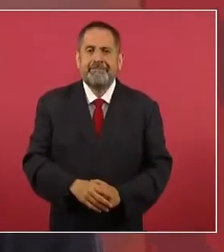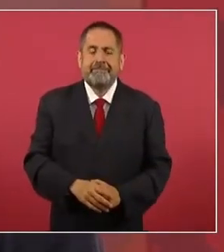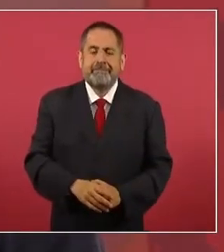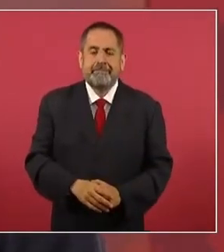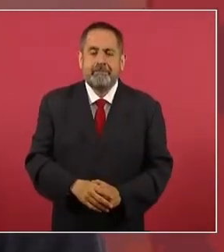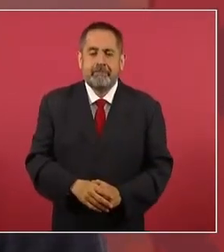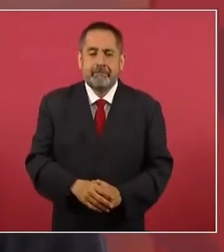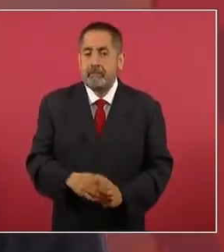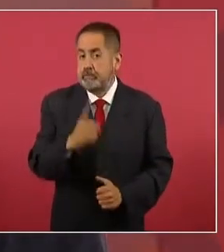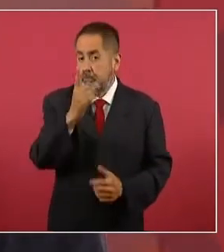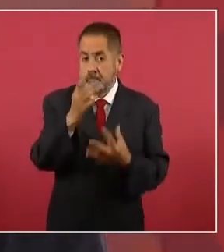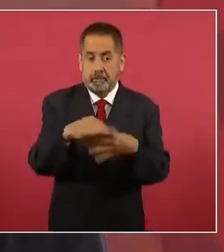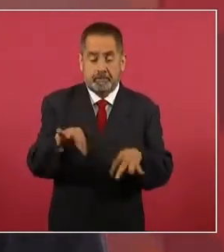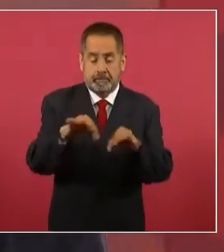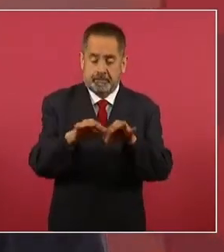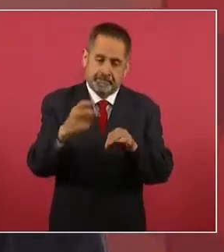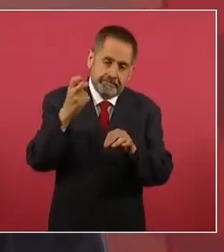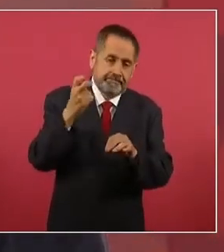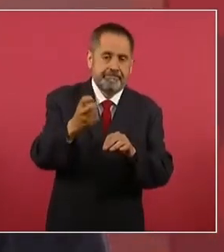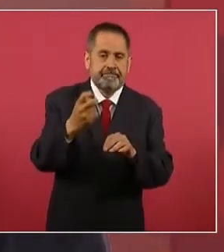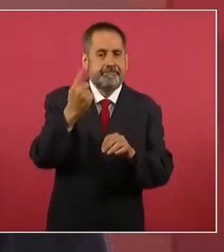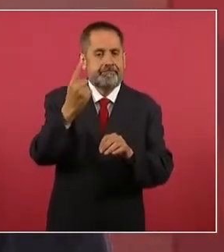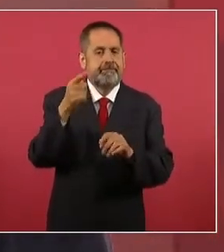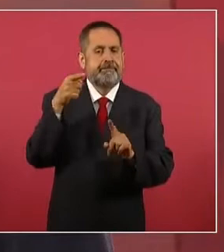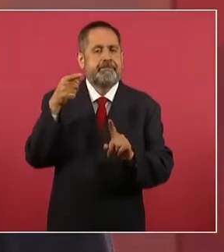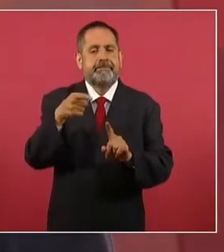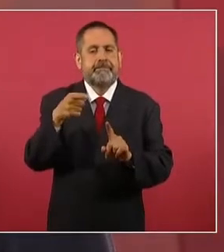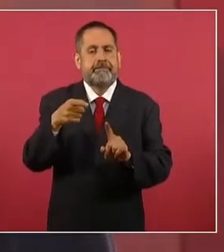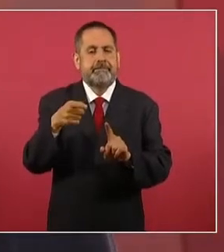Lo importante es eso,